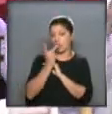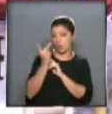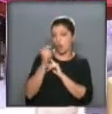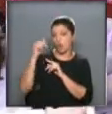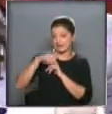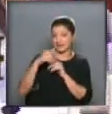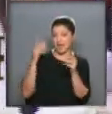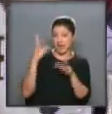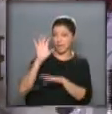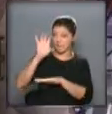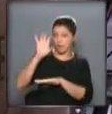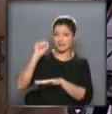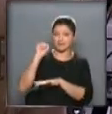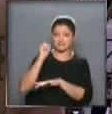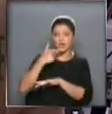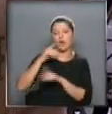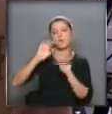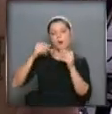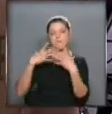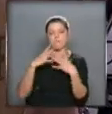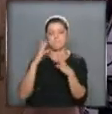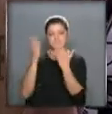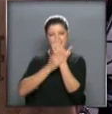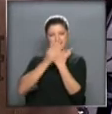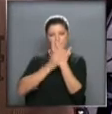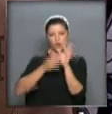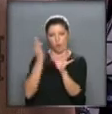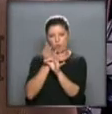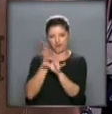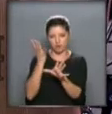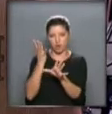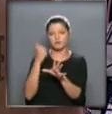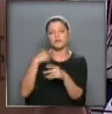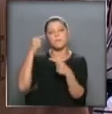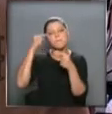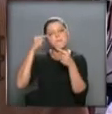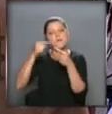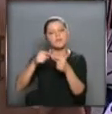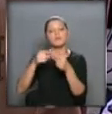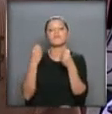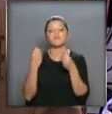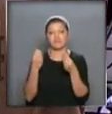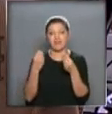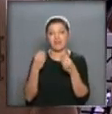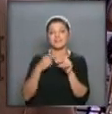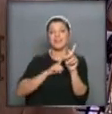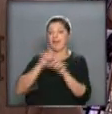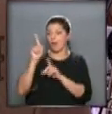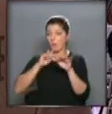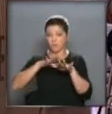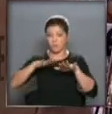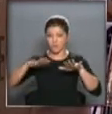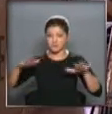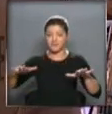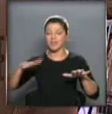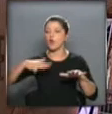Chaco, dependiendo del Ministerio de Educación también, ¿no es cierto? El objetivo tiene dar la posibilidad a aquellos chicos que están en